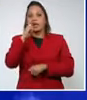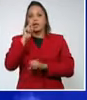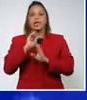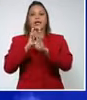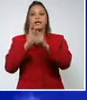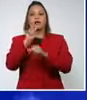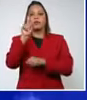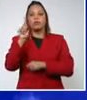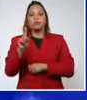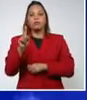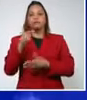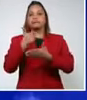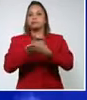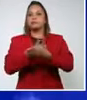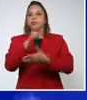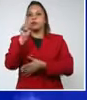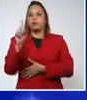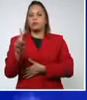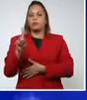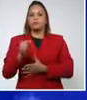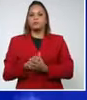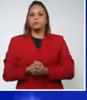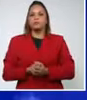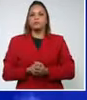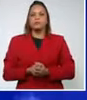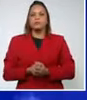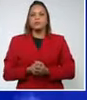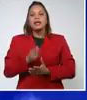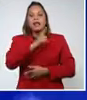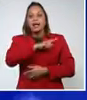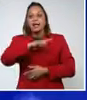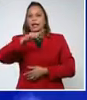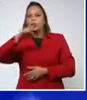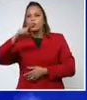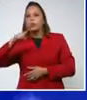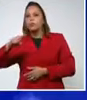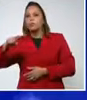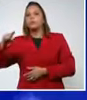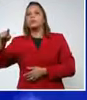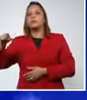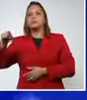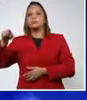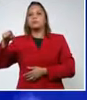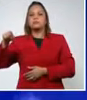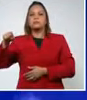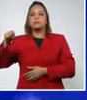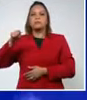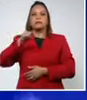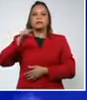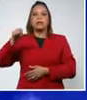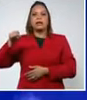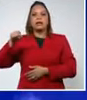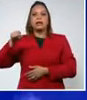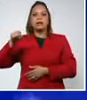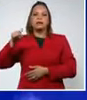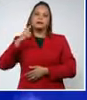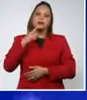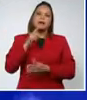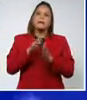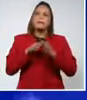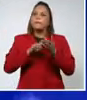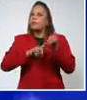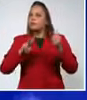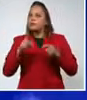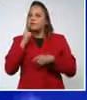con 1 cada uno. Y su curva, Granma, provincia que se tuvo, siempre lo menciono, bueno,